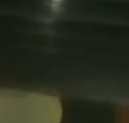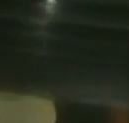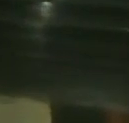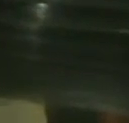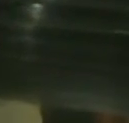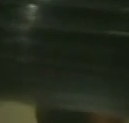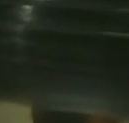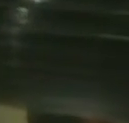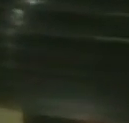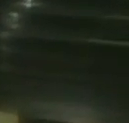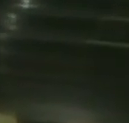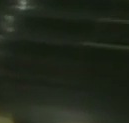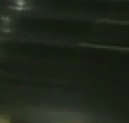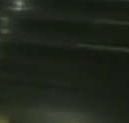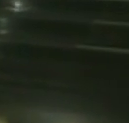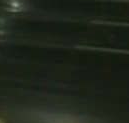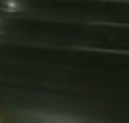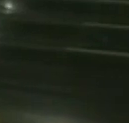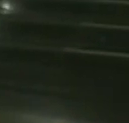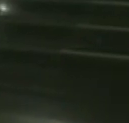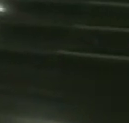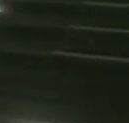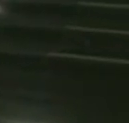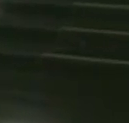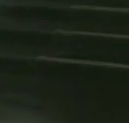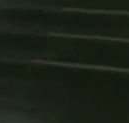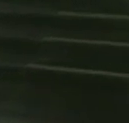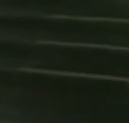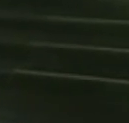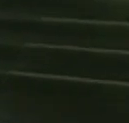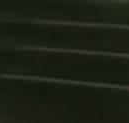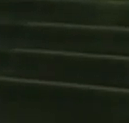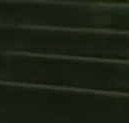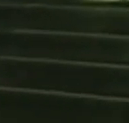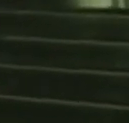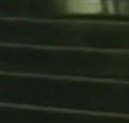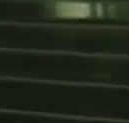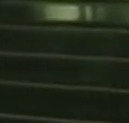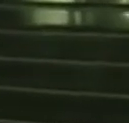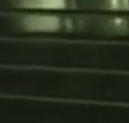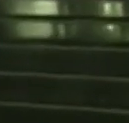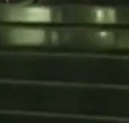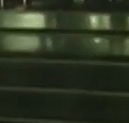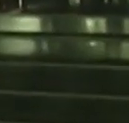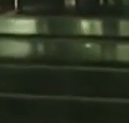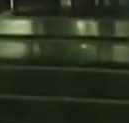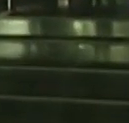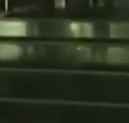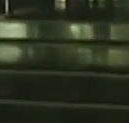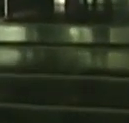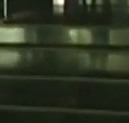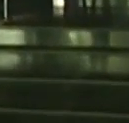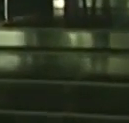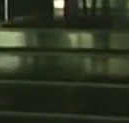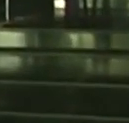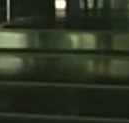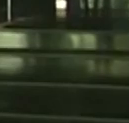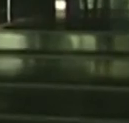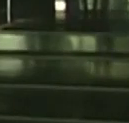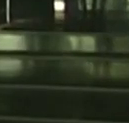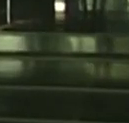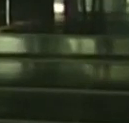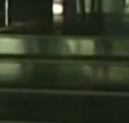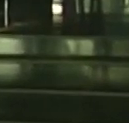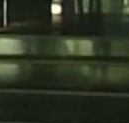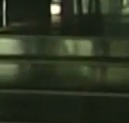Escuchábamos la entonación de las gloriosas notas del himno de la República Popular China y el himno de la República Bolivariana de Venezuela como parte de lo